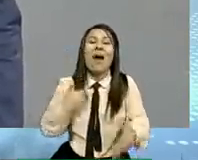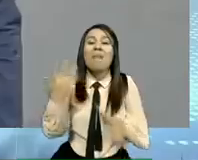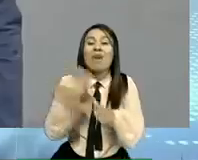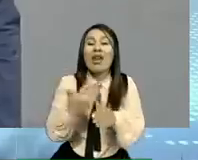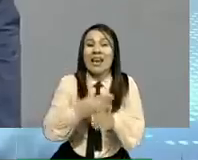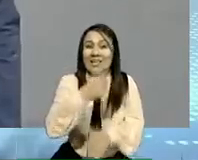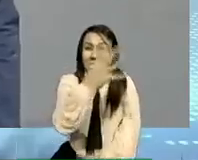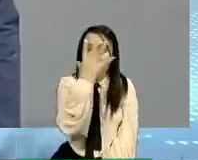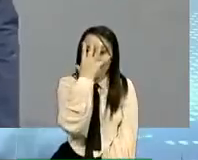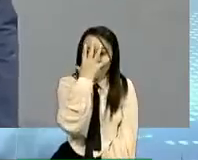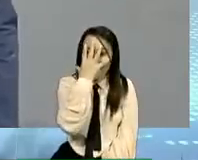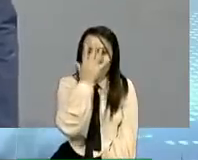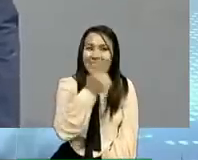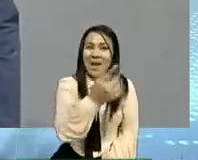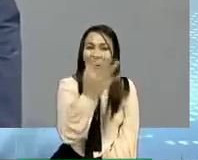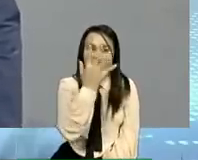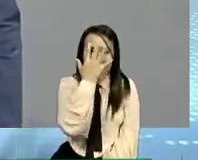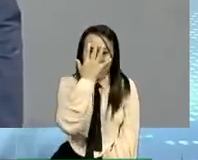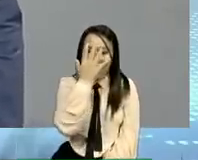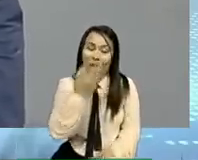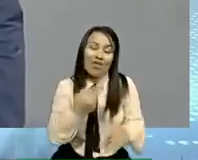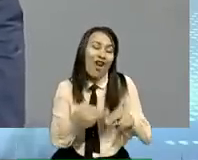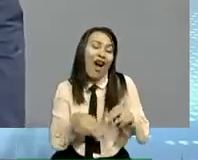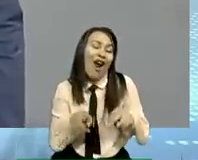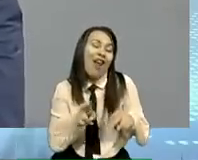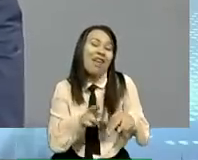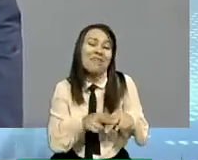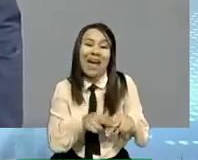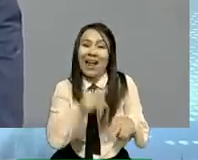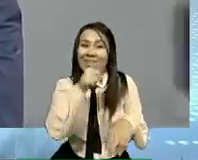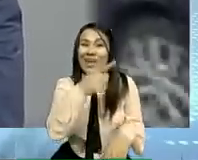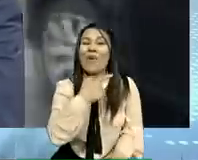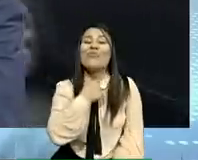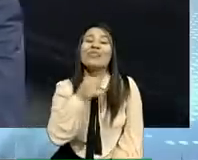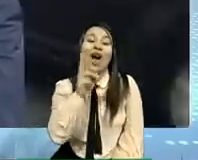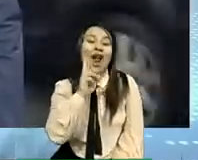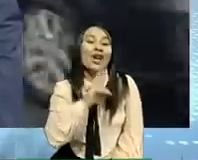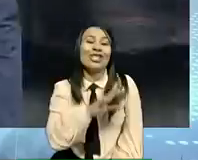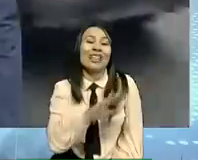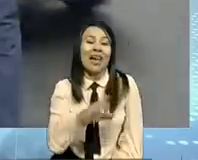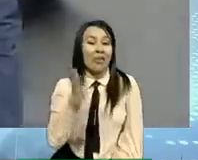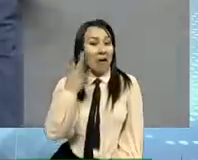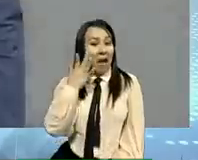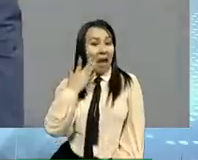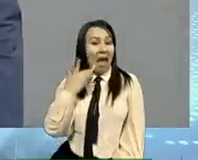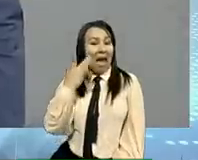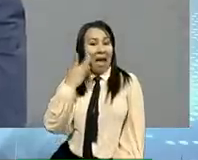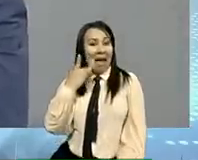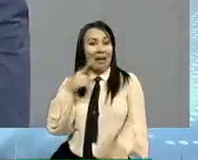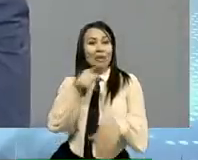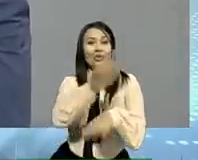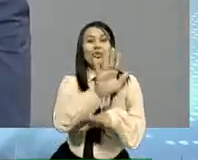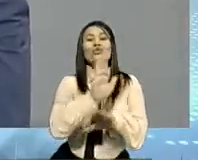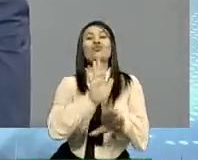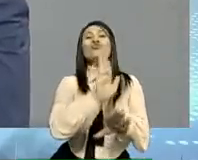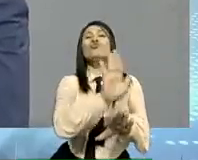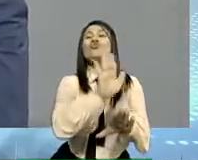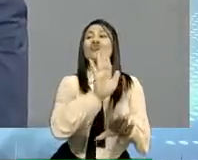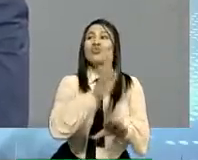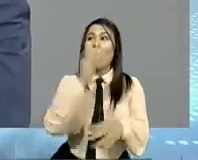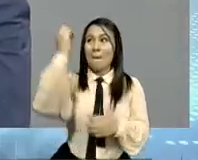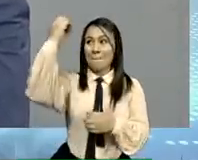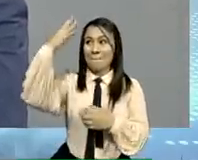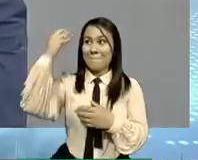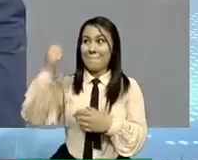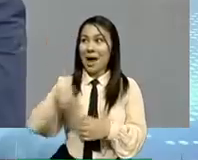vergüenza. No tenga vergüenza, que eso es normal. Es el paraguas que le gusta. Es su paraguas que le gusta, Pepito. ¿Ah?